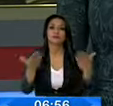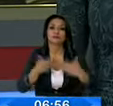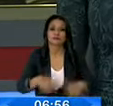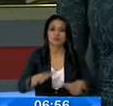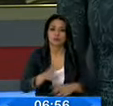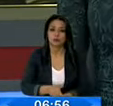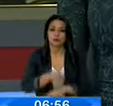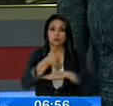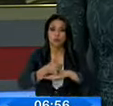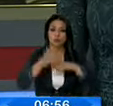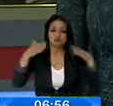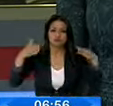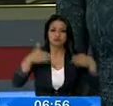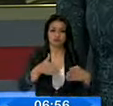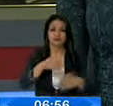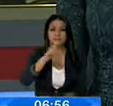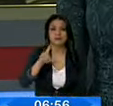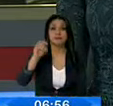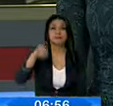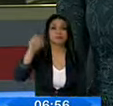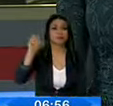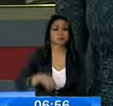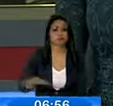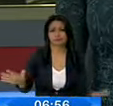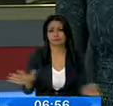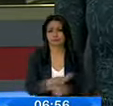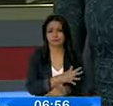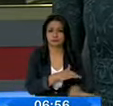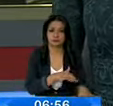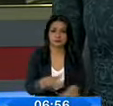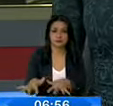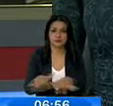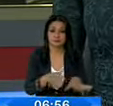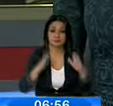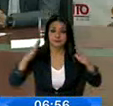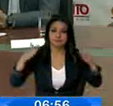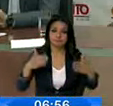Autoridades trabajarán con el 100% de su capacidad operativa.